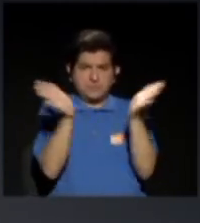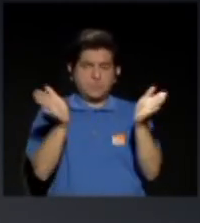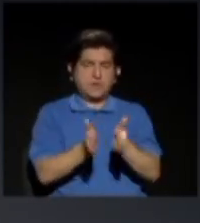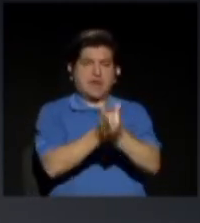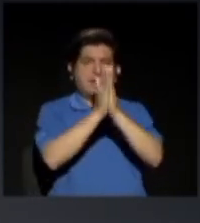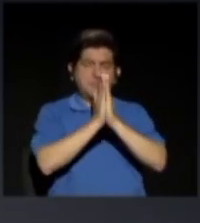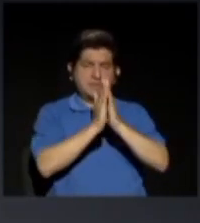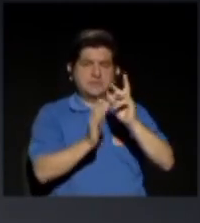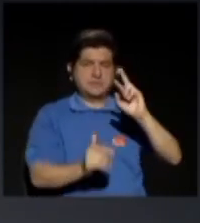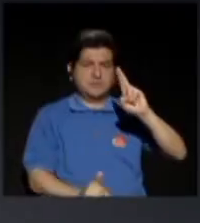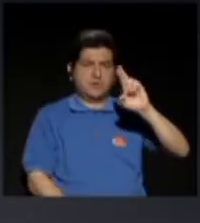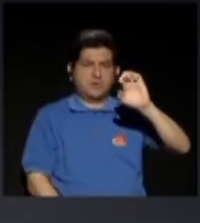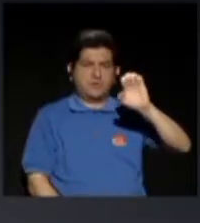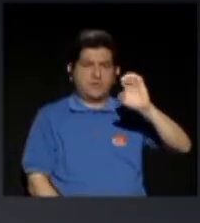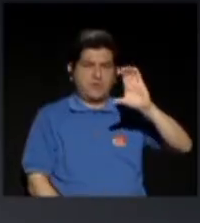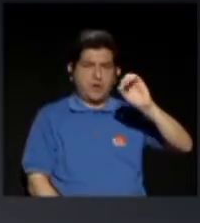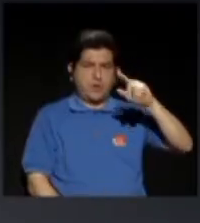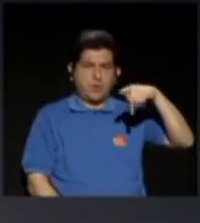Recope,